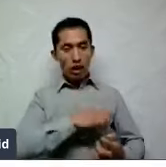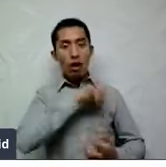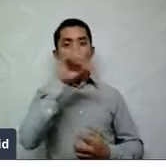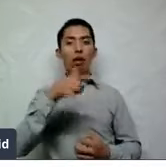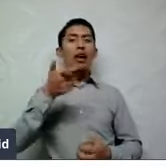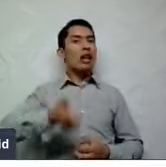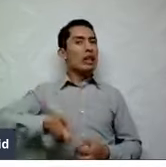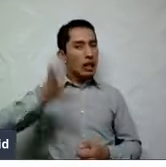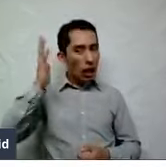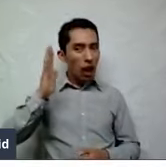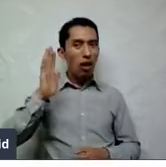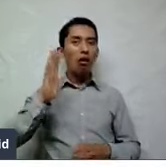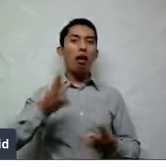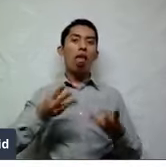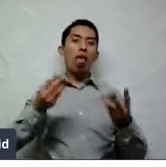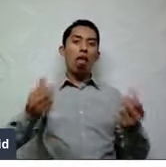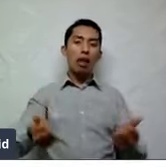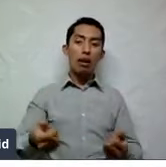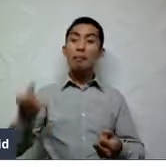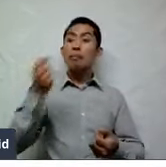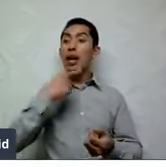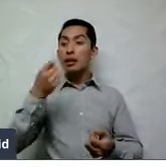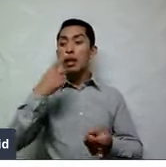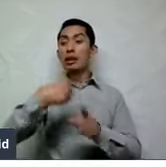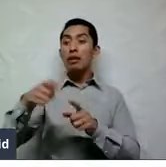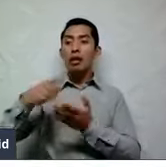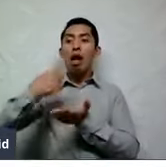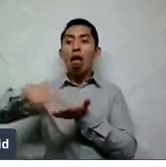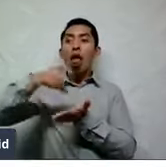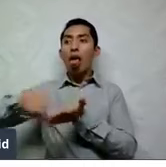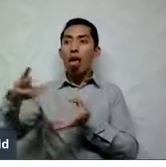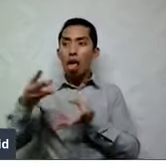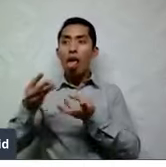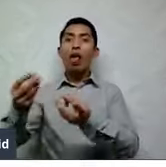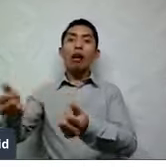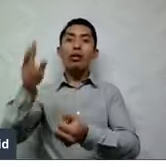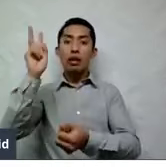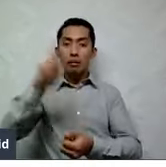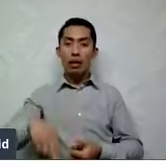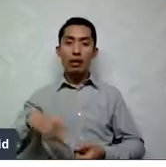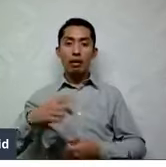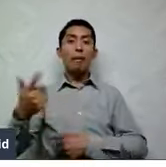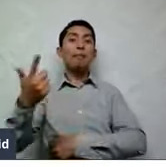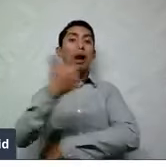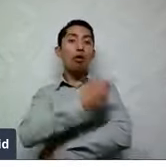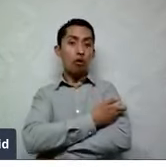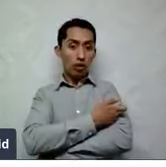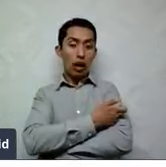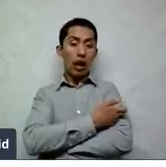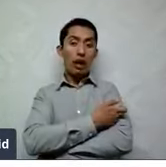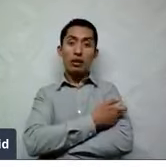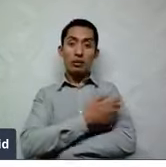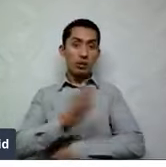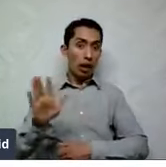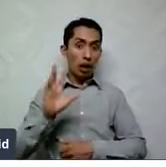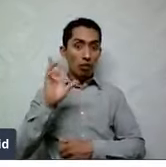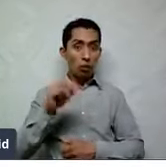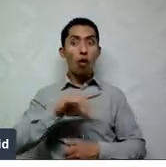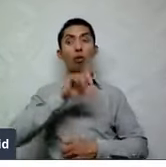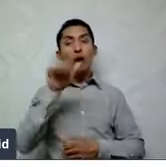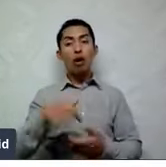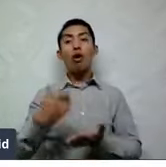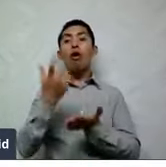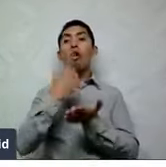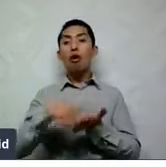costo, compramos más medicamento. Entonces, vean, no nada más es la vacuna, el piquetito, es comprar